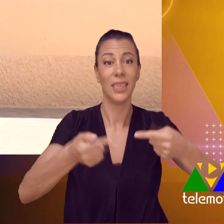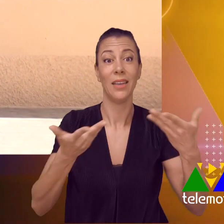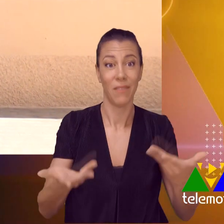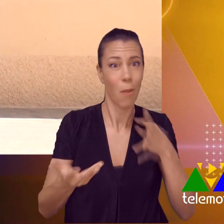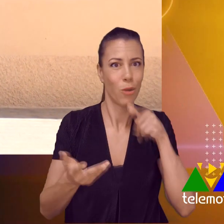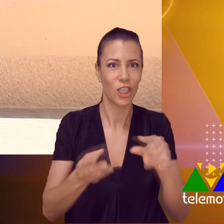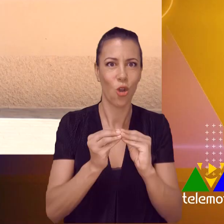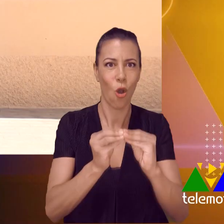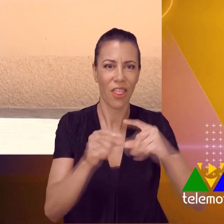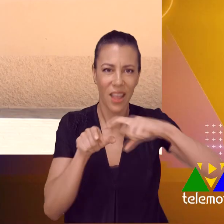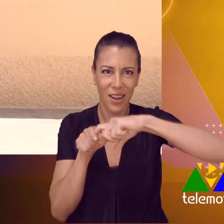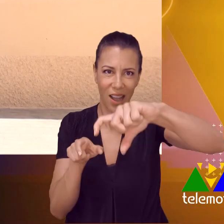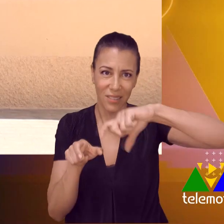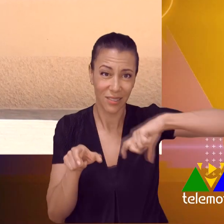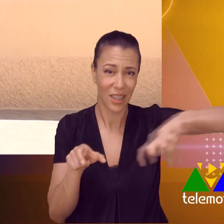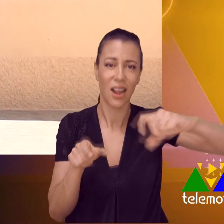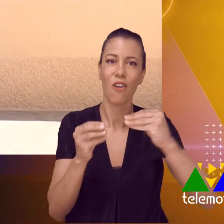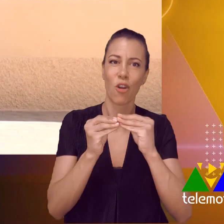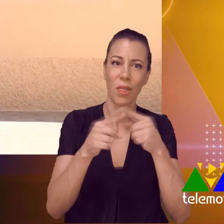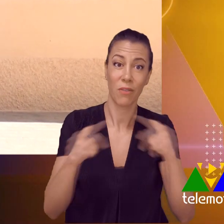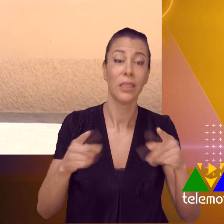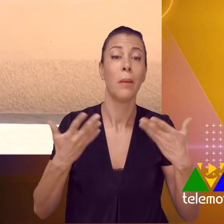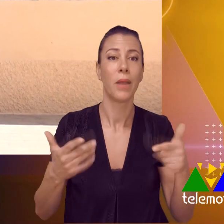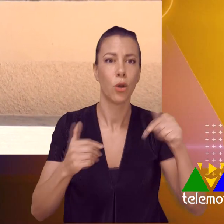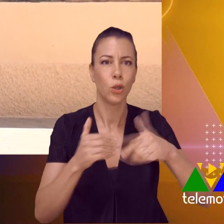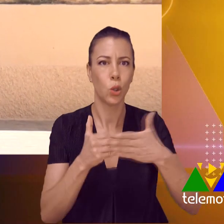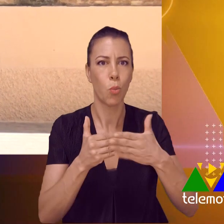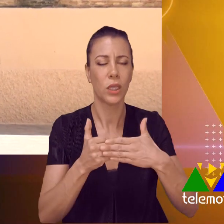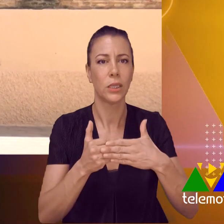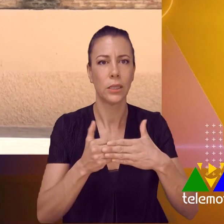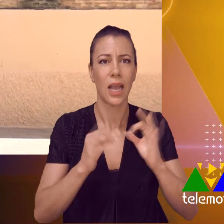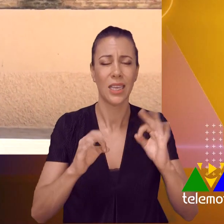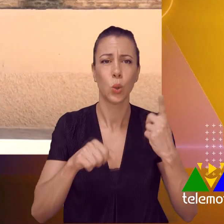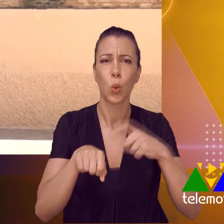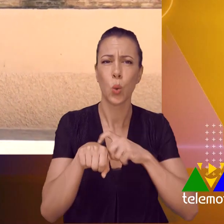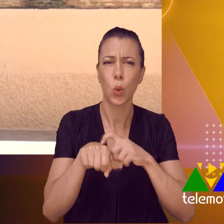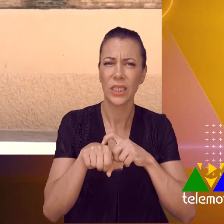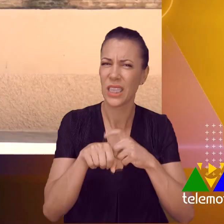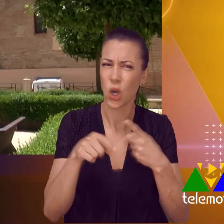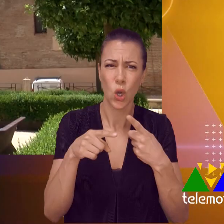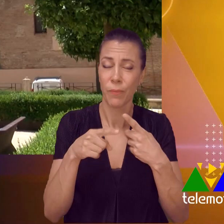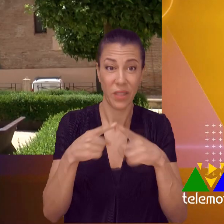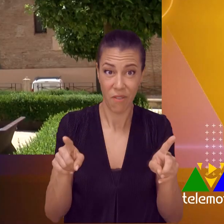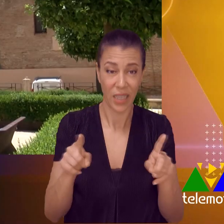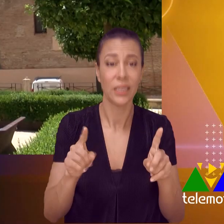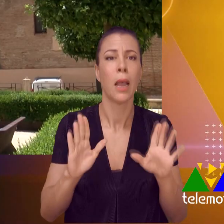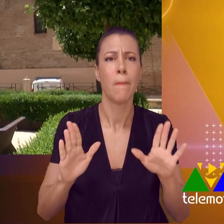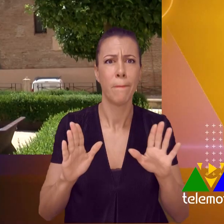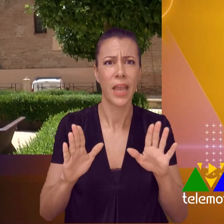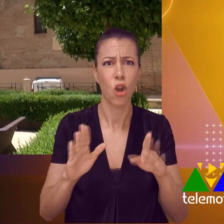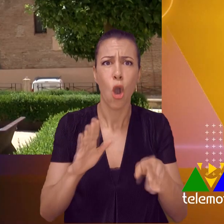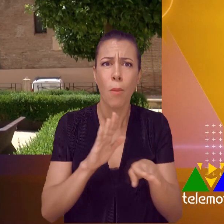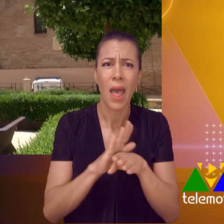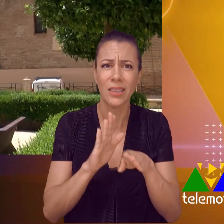tiene laterales en la puerta. Esta puerta, por tanto, es de un estilo distinto, pero es que es verdad que se mantiene un